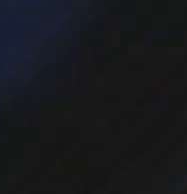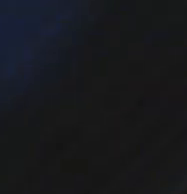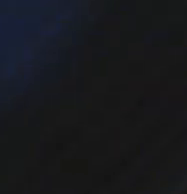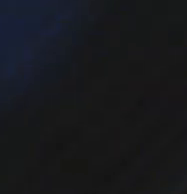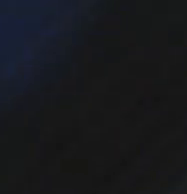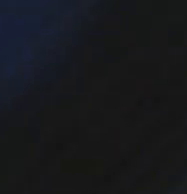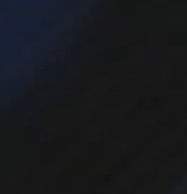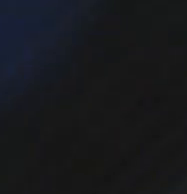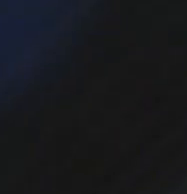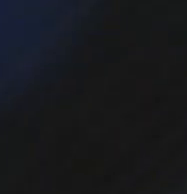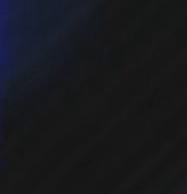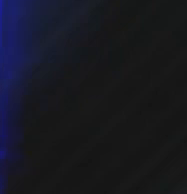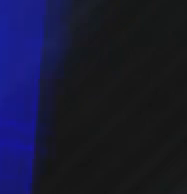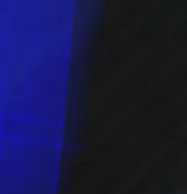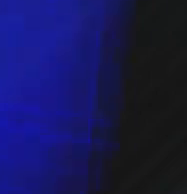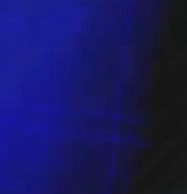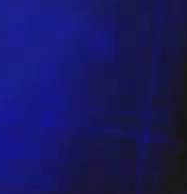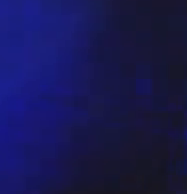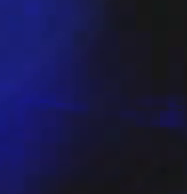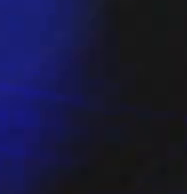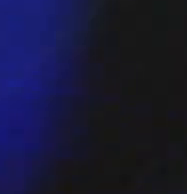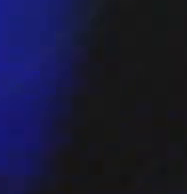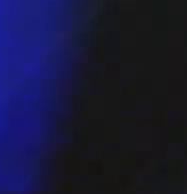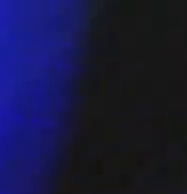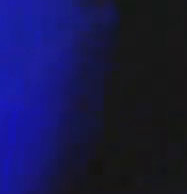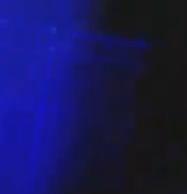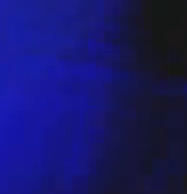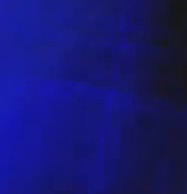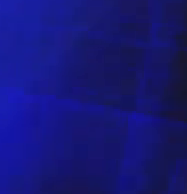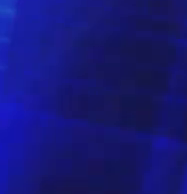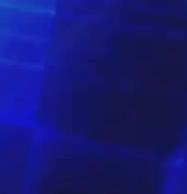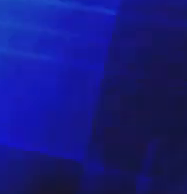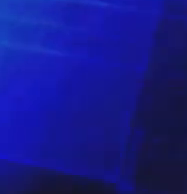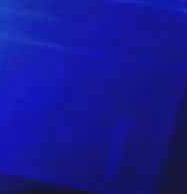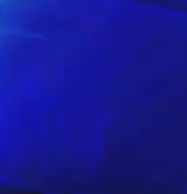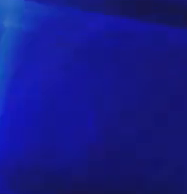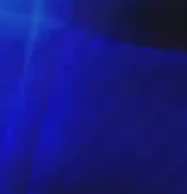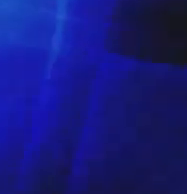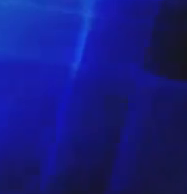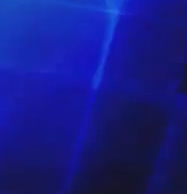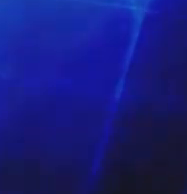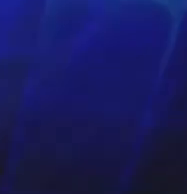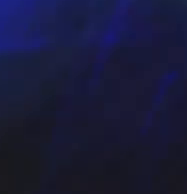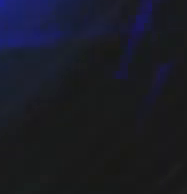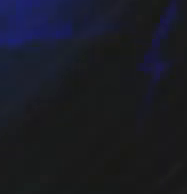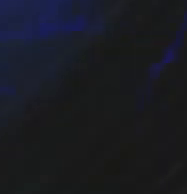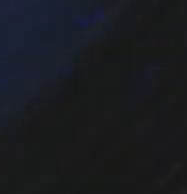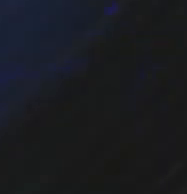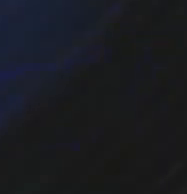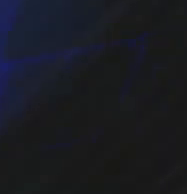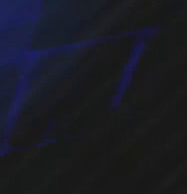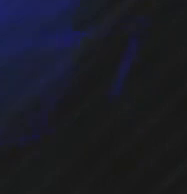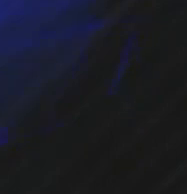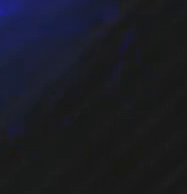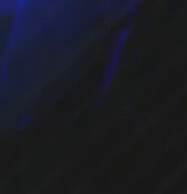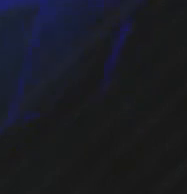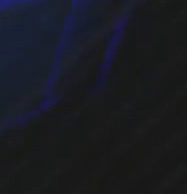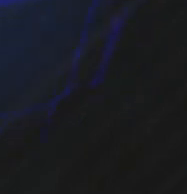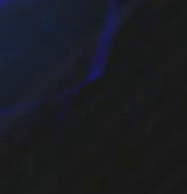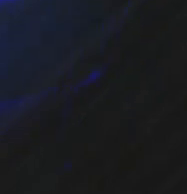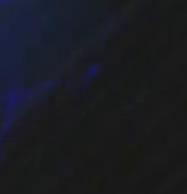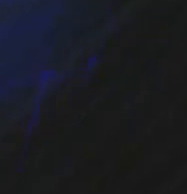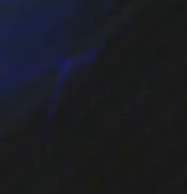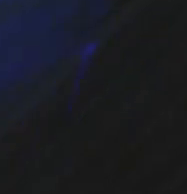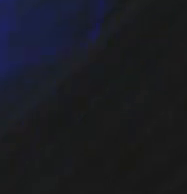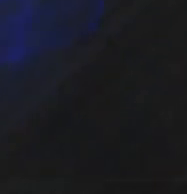vuelven espíritu inmundo mientras está en el cuerpo de de detención primaria después lo van a mandar